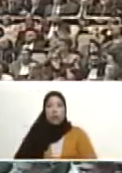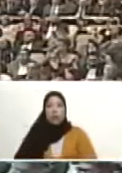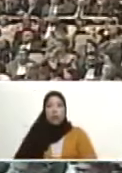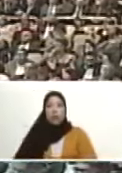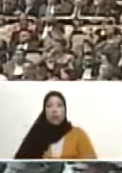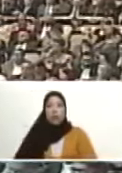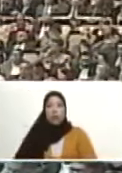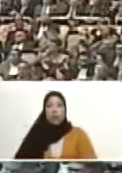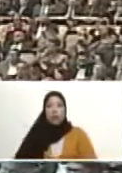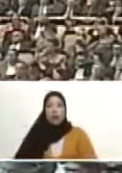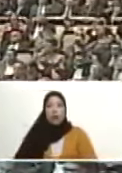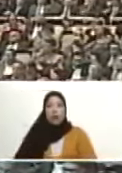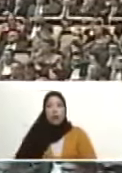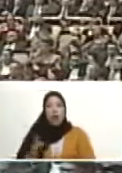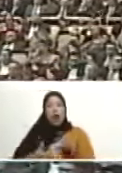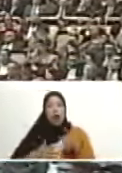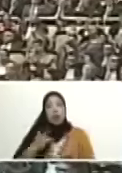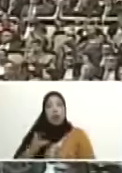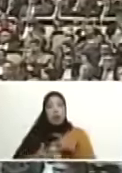Y activar